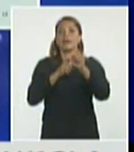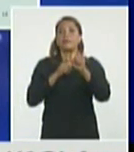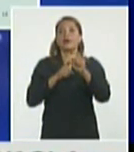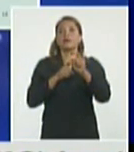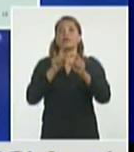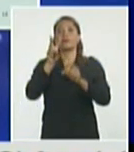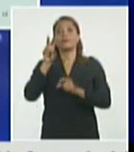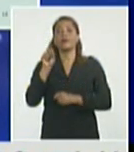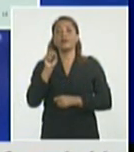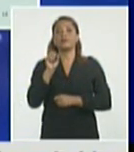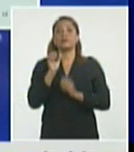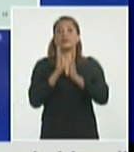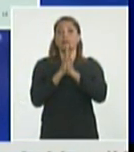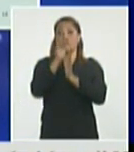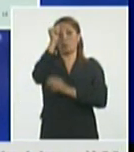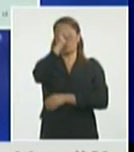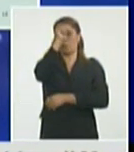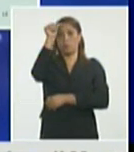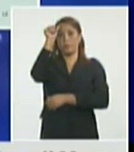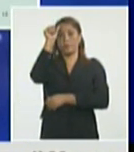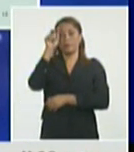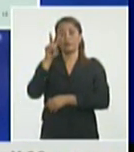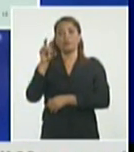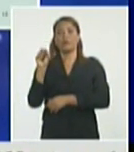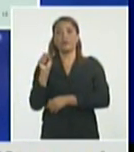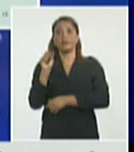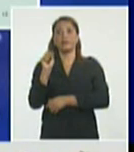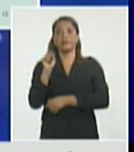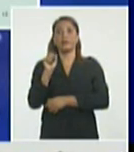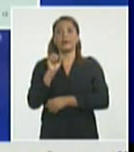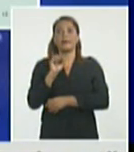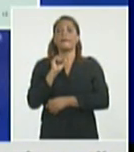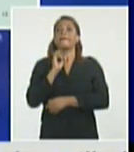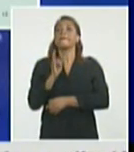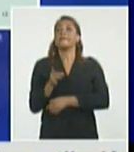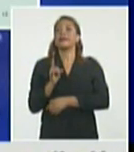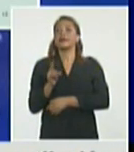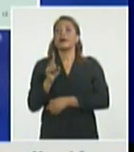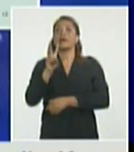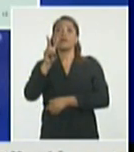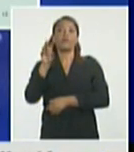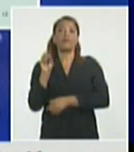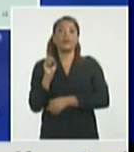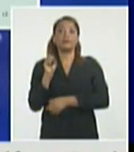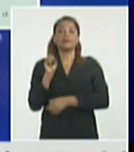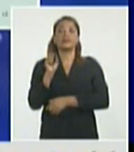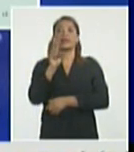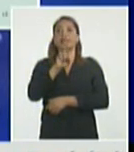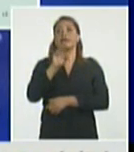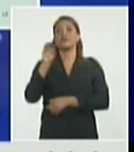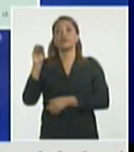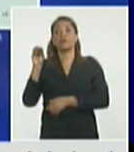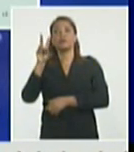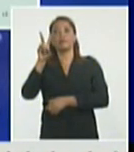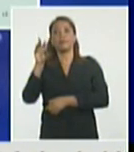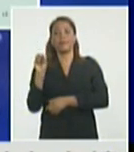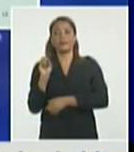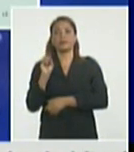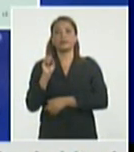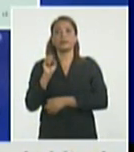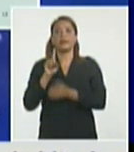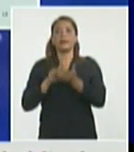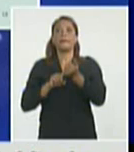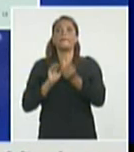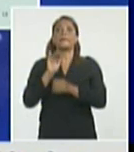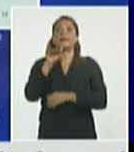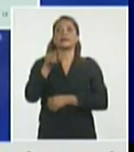Domingo y Manicaragua y Ranchuelo con 20 cada uno, Placetas